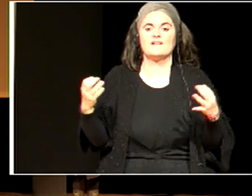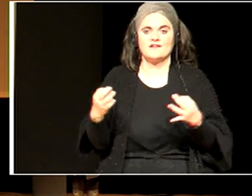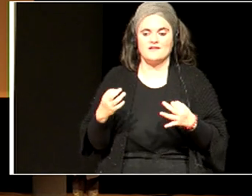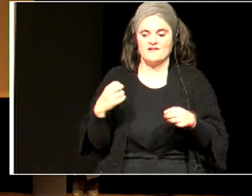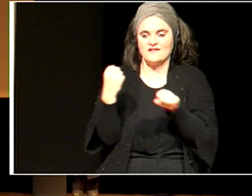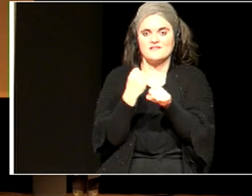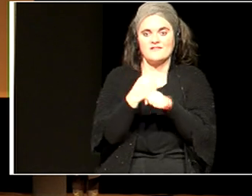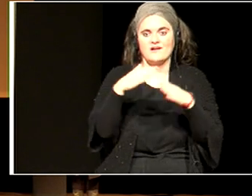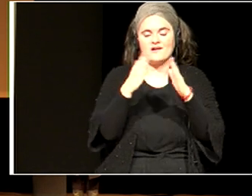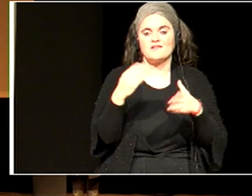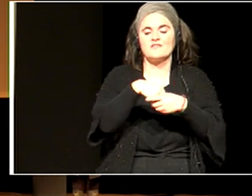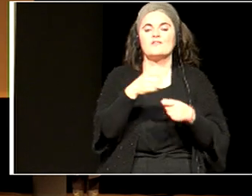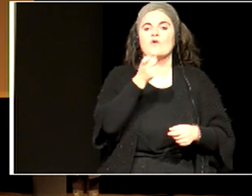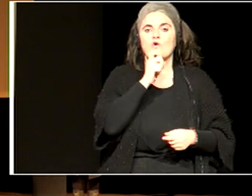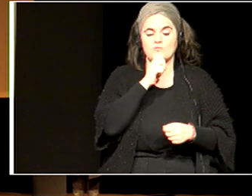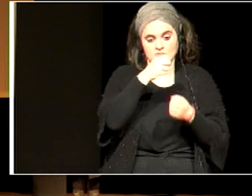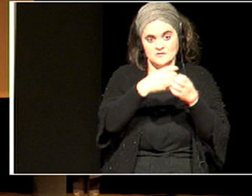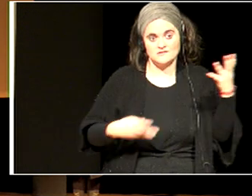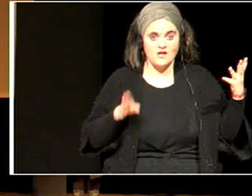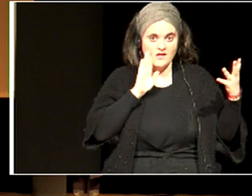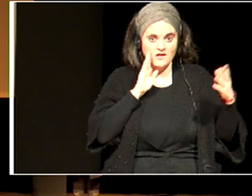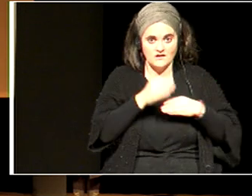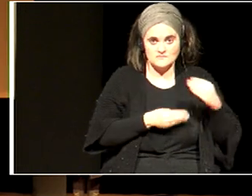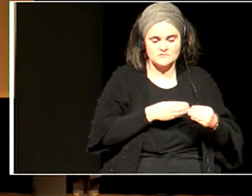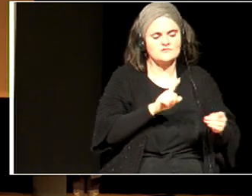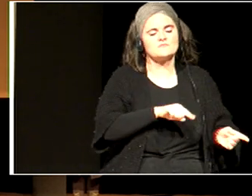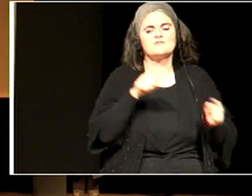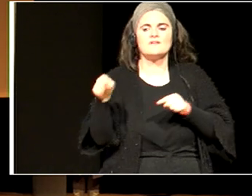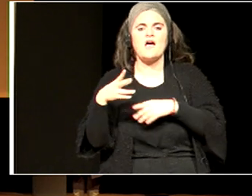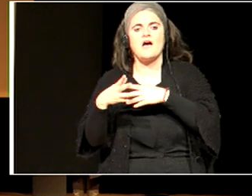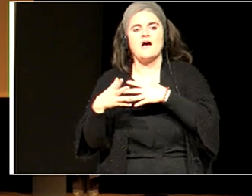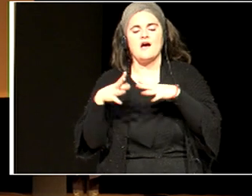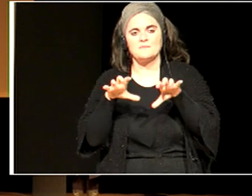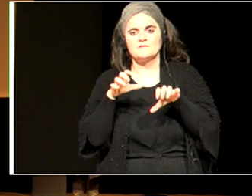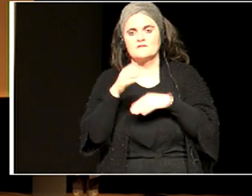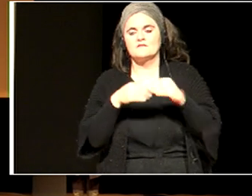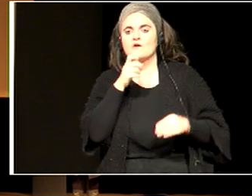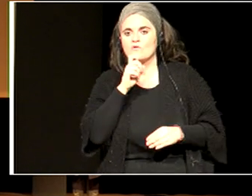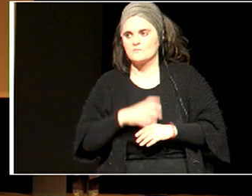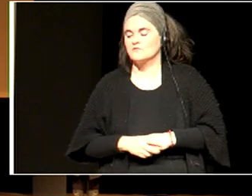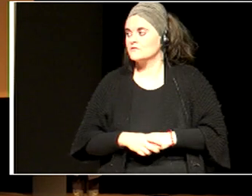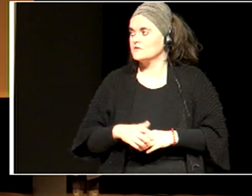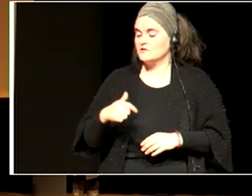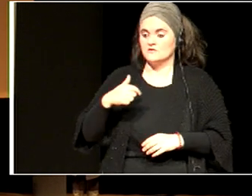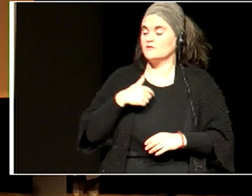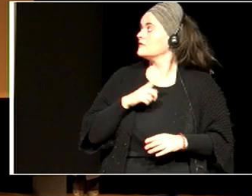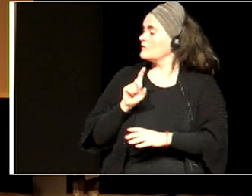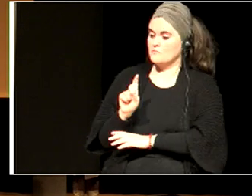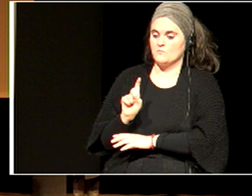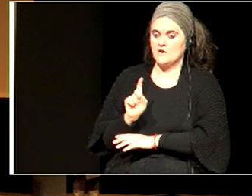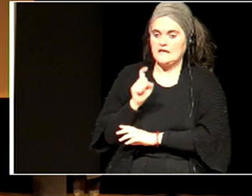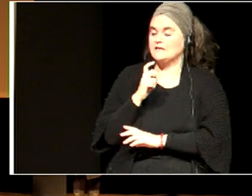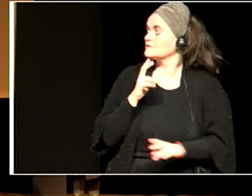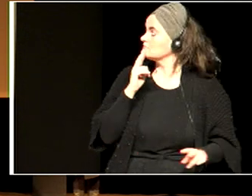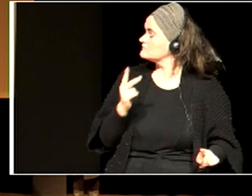aprendemos el listado de estas tareas en este tengo el honor de poneros como enlace en este